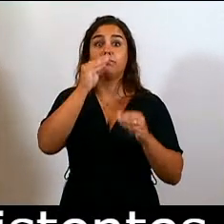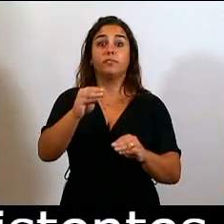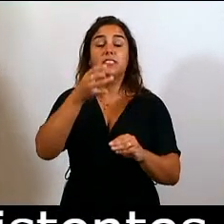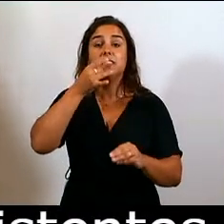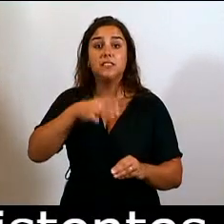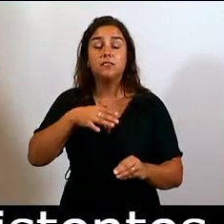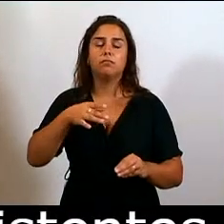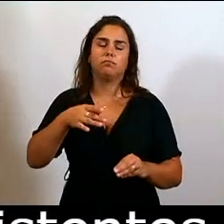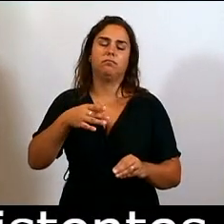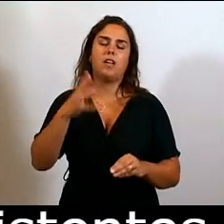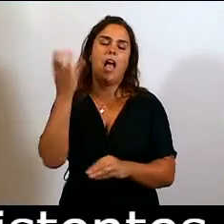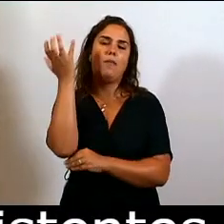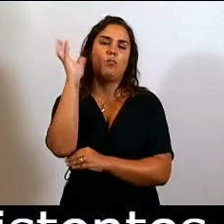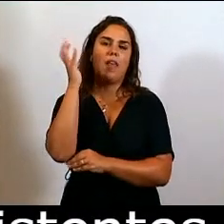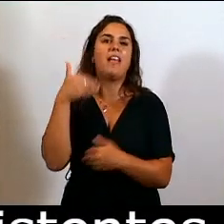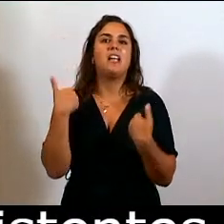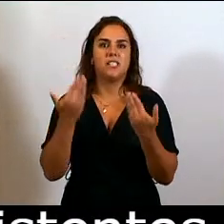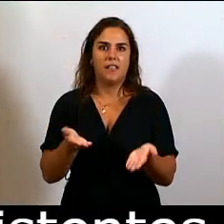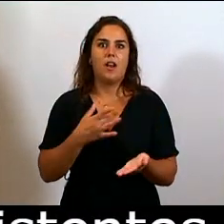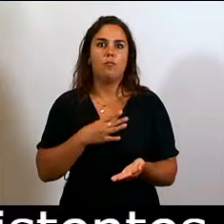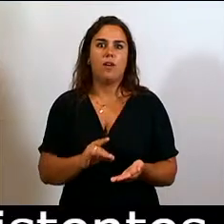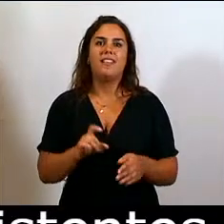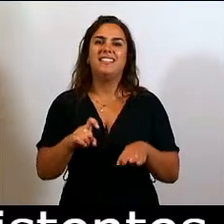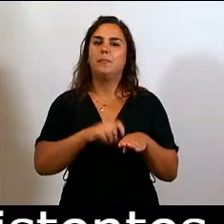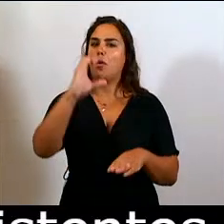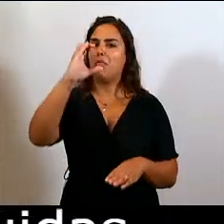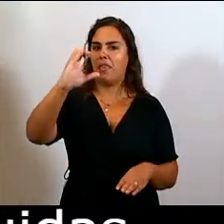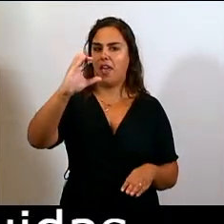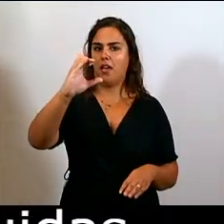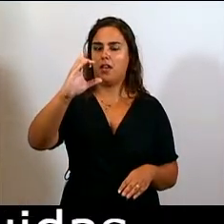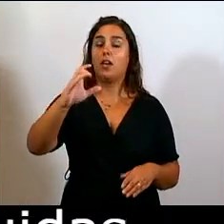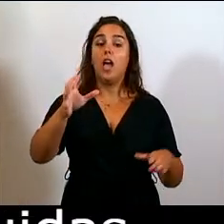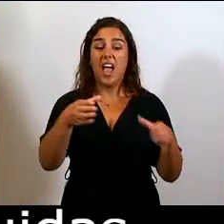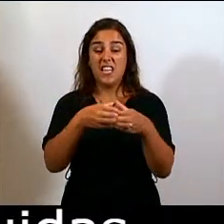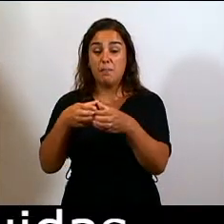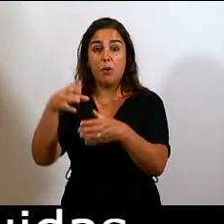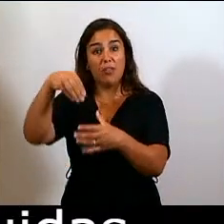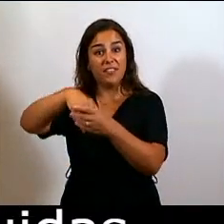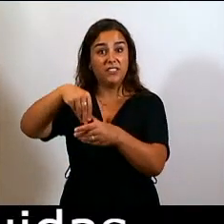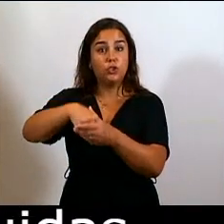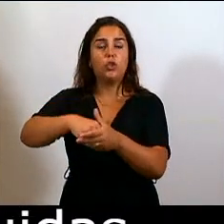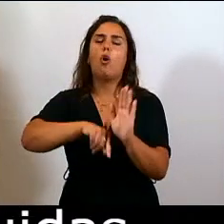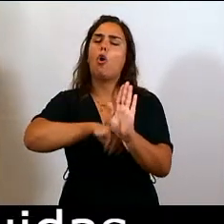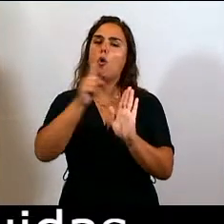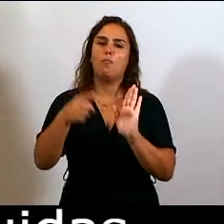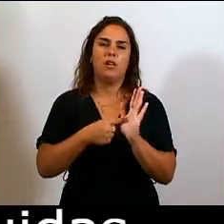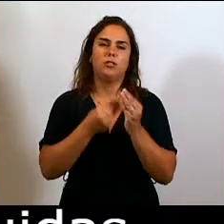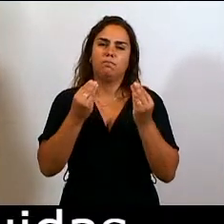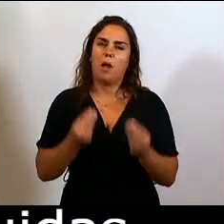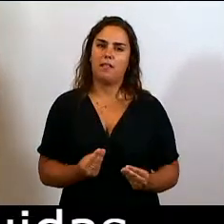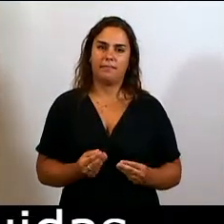ambulancias asistenciales tipo C, que tendrán un equipamiento más completo. Y miren, este